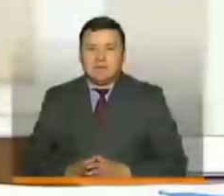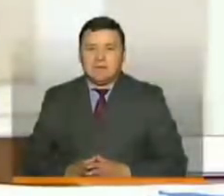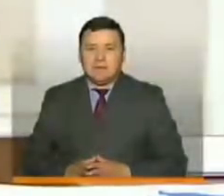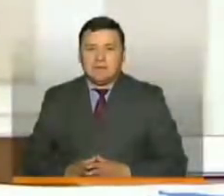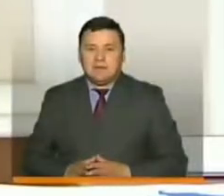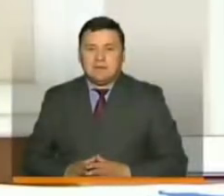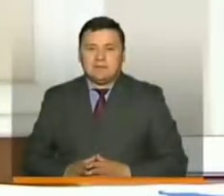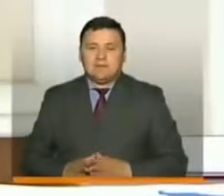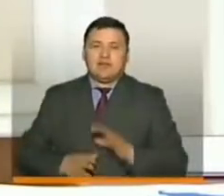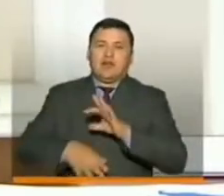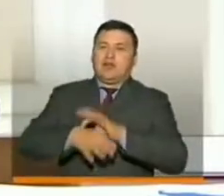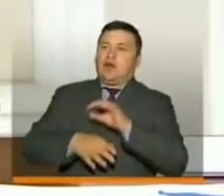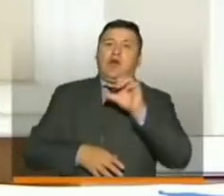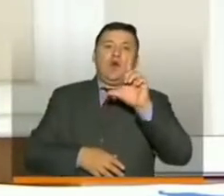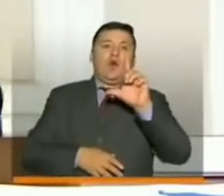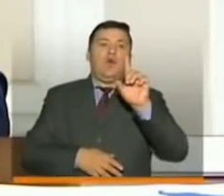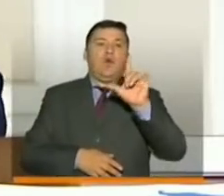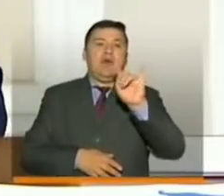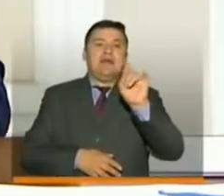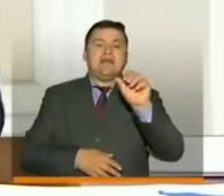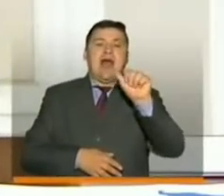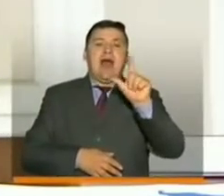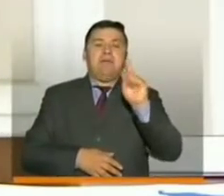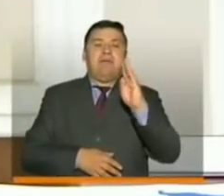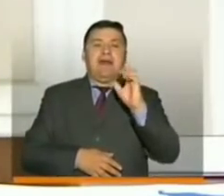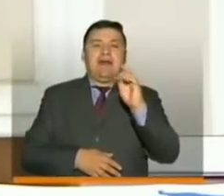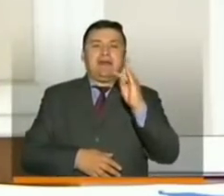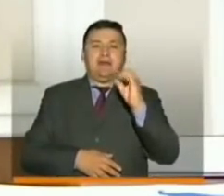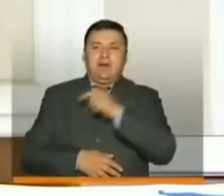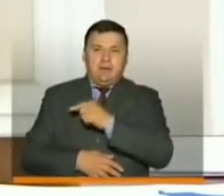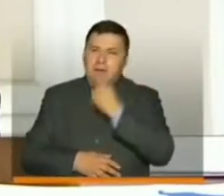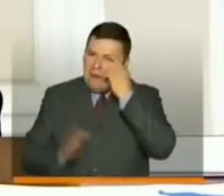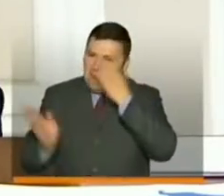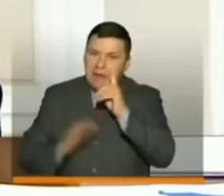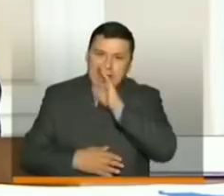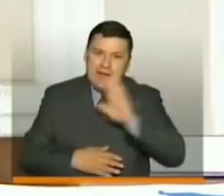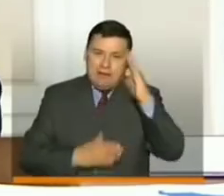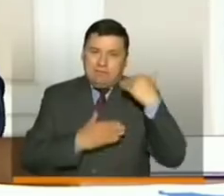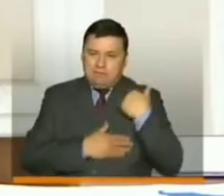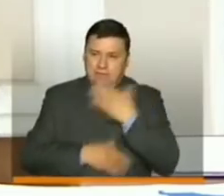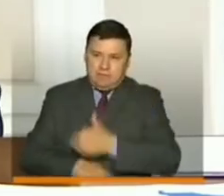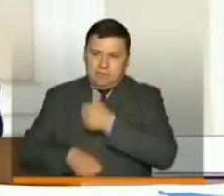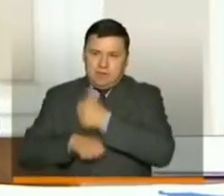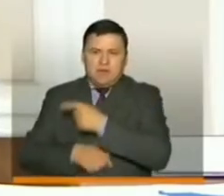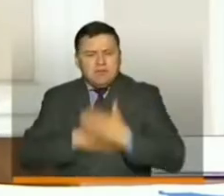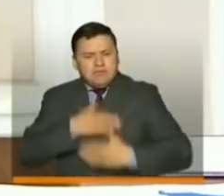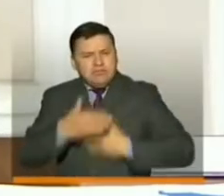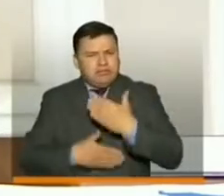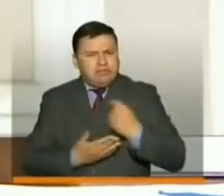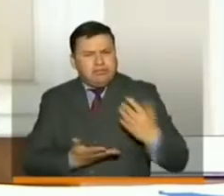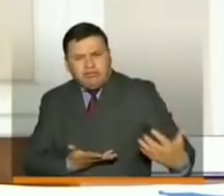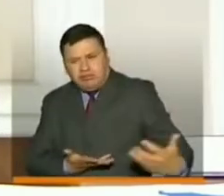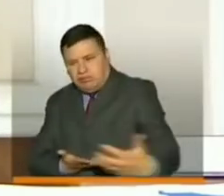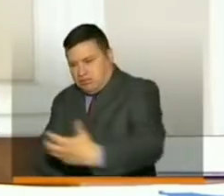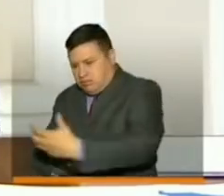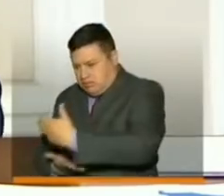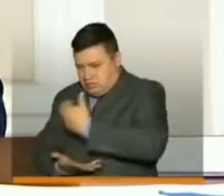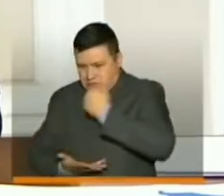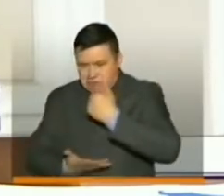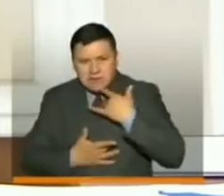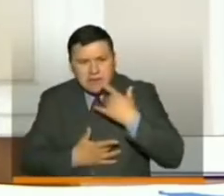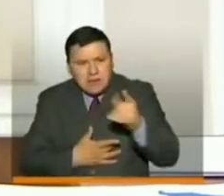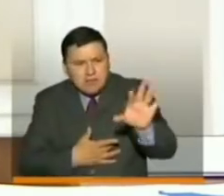doctor luís alberto rodríguez director del departamento nacional de planeación el avance de ingreso solidario los